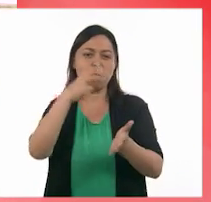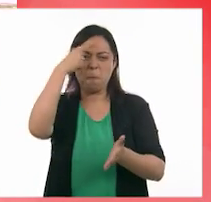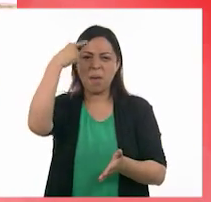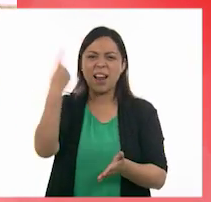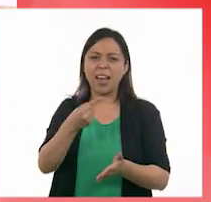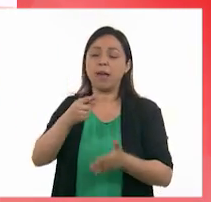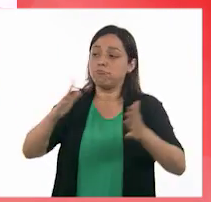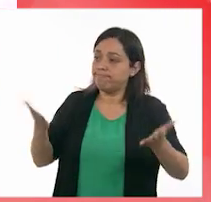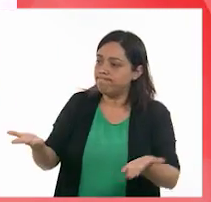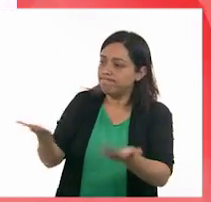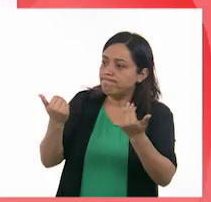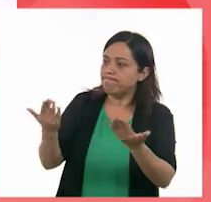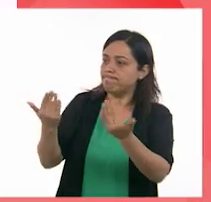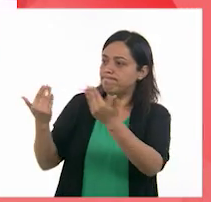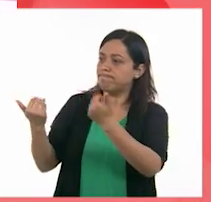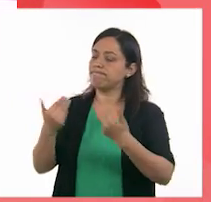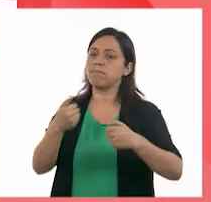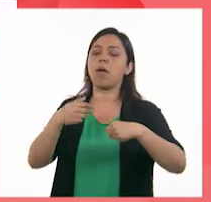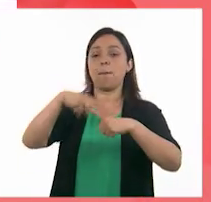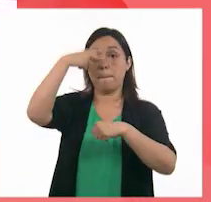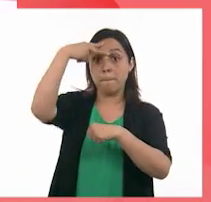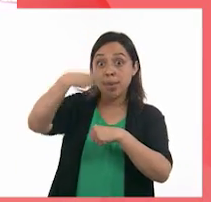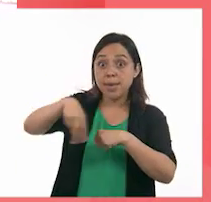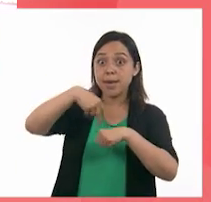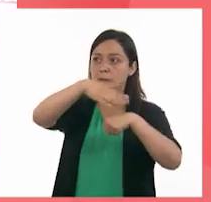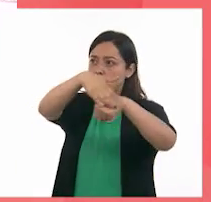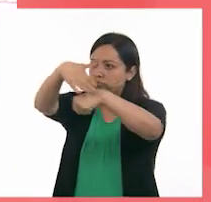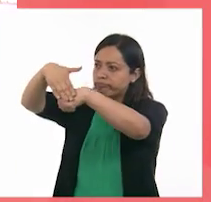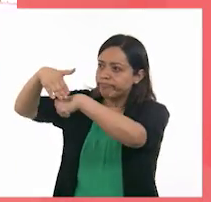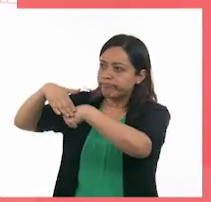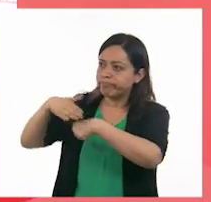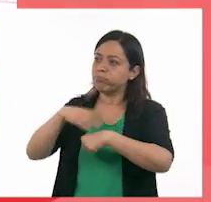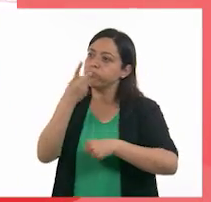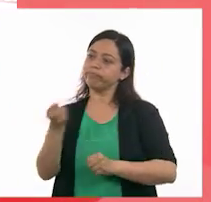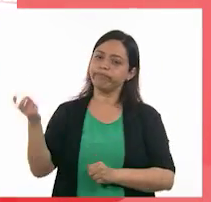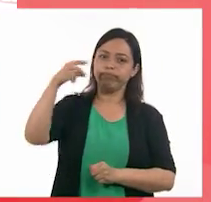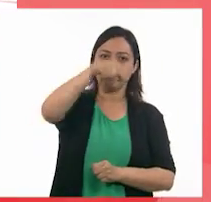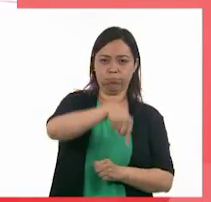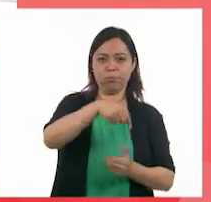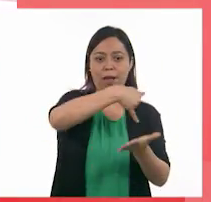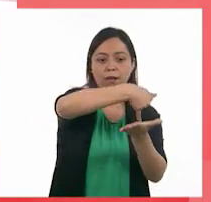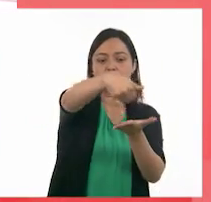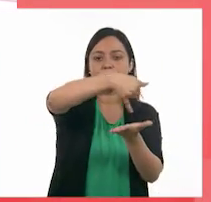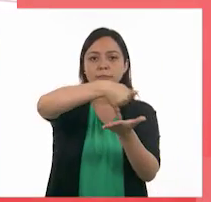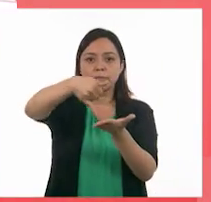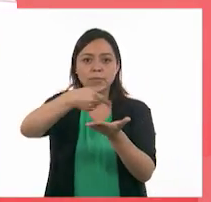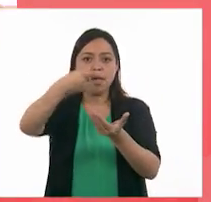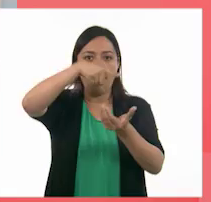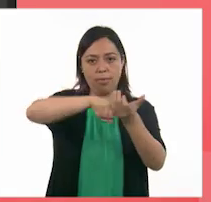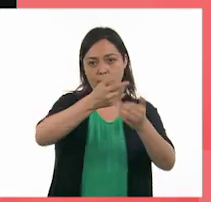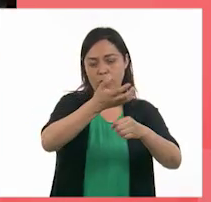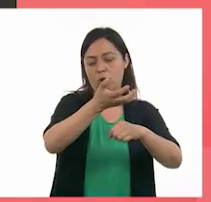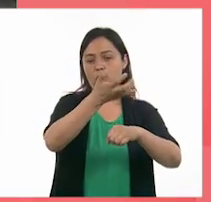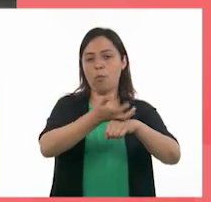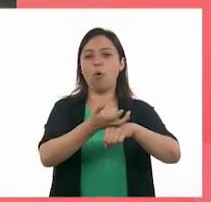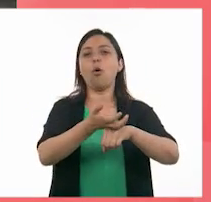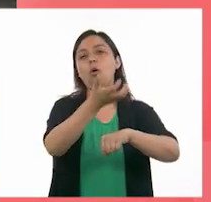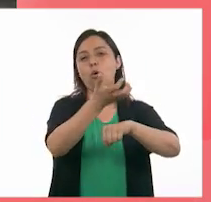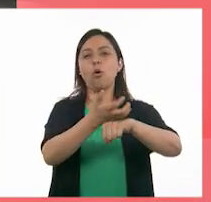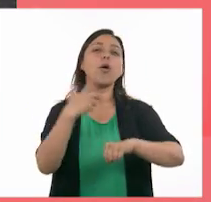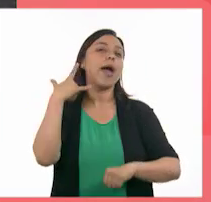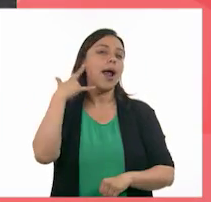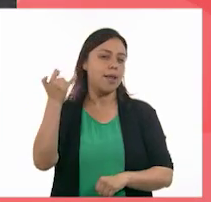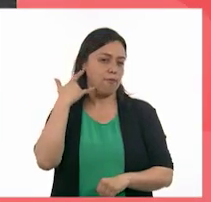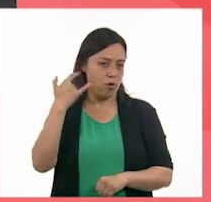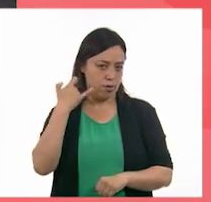invitaba más bien a los mexicanos a trabajar en los campos de cultivo en el estado de California. Efectivamente, Tijuana